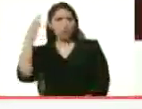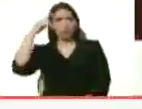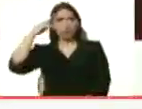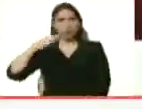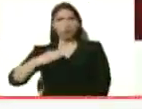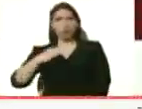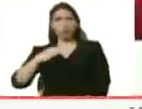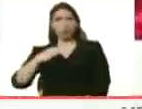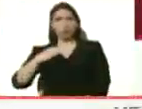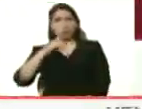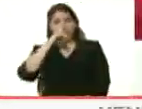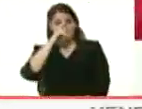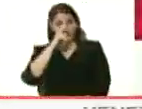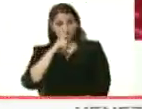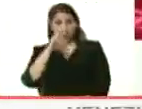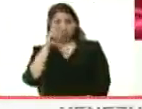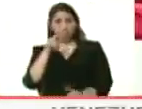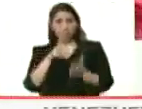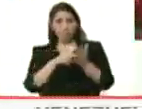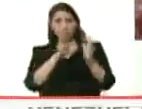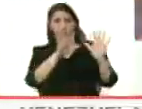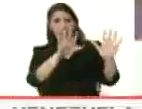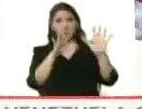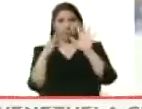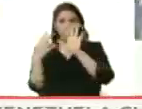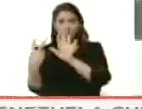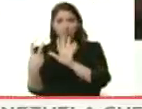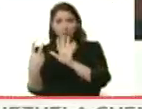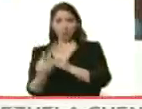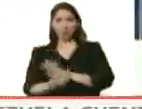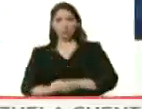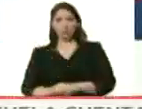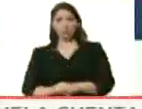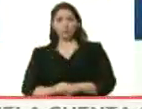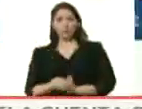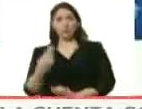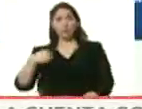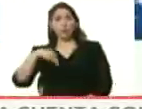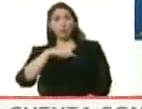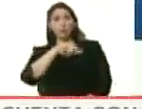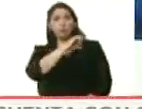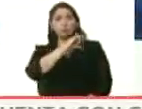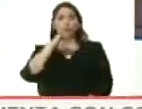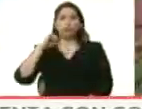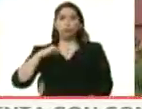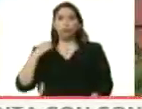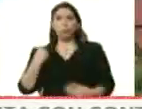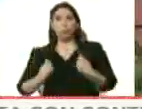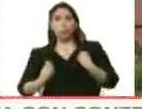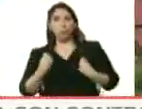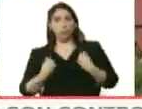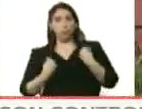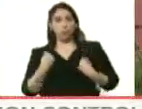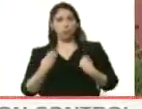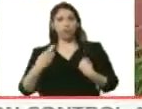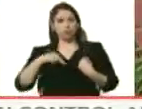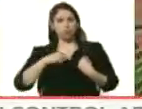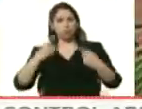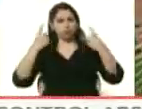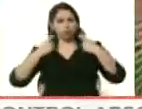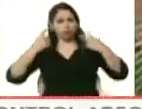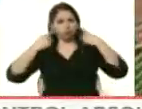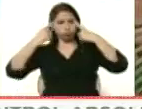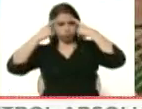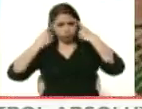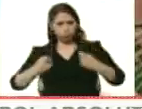este viejo soldado que en el año 2017, que nosotros no somos de preocupaciones porque nos formamos con Chávez, nosotros